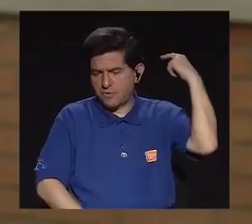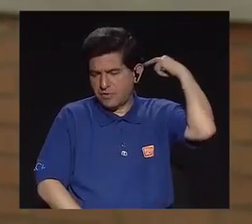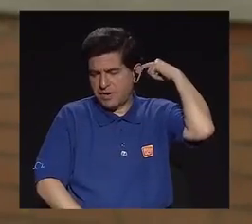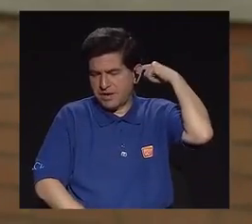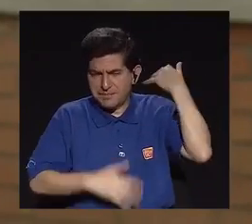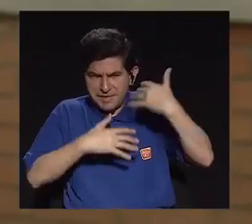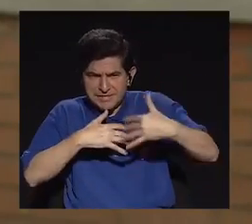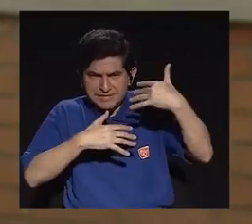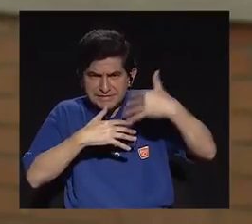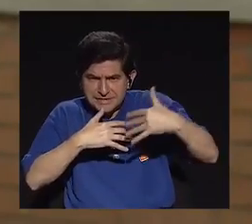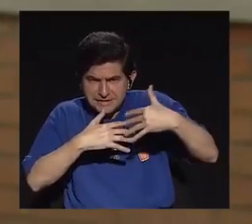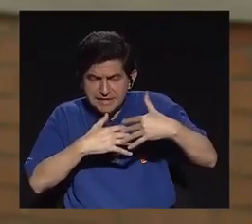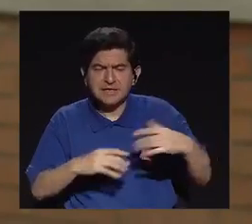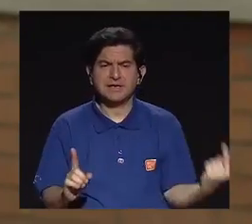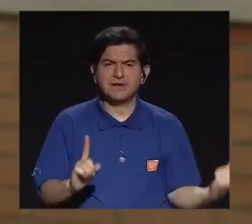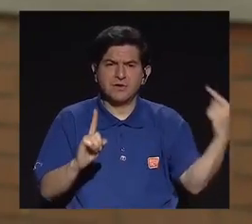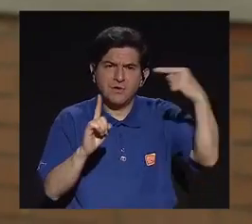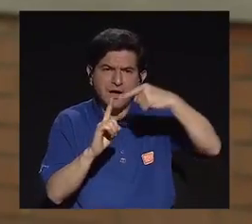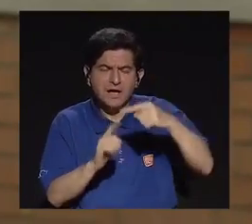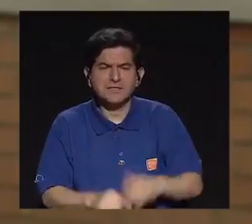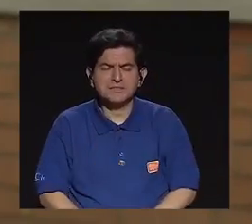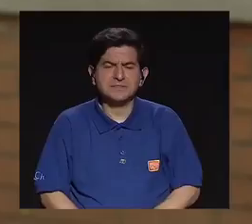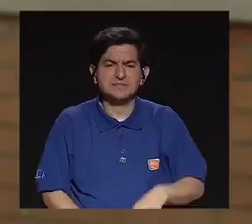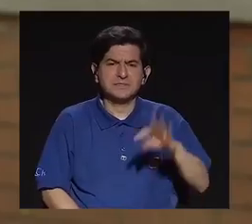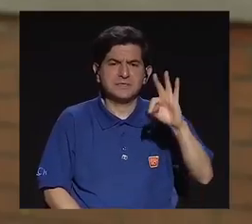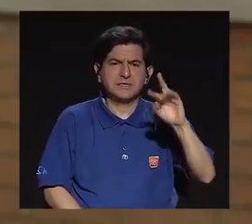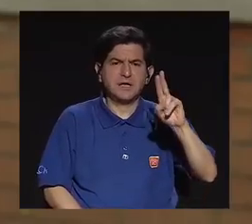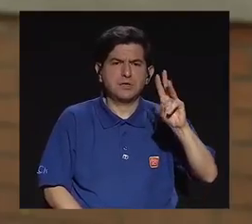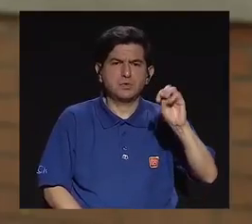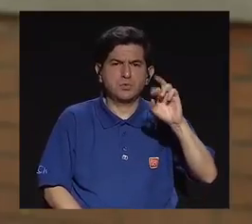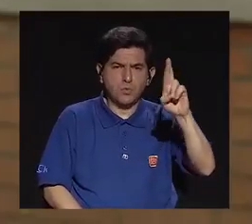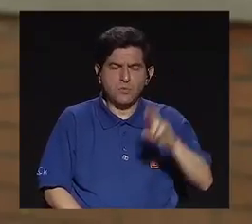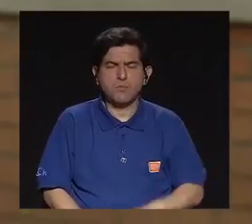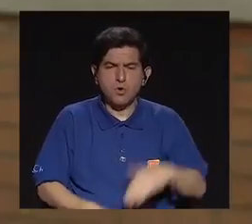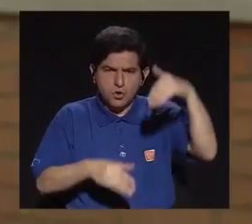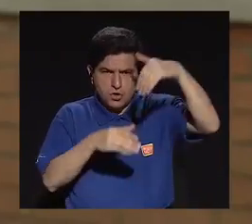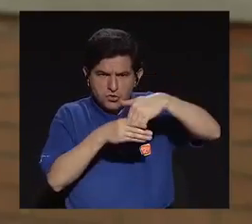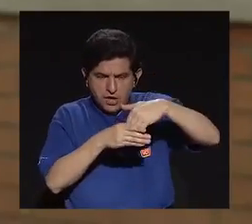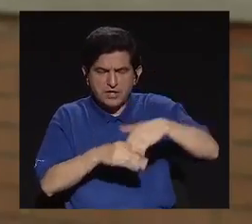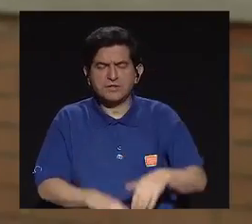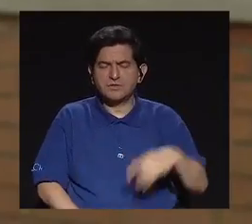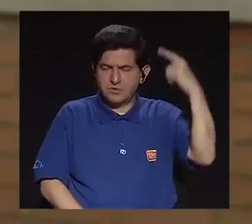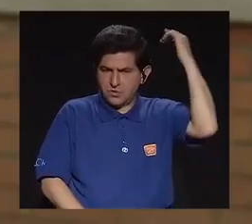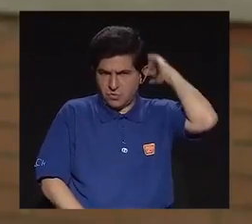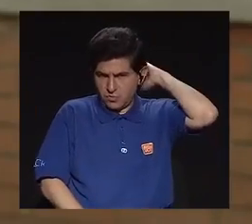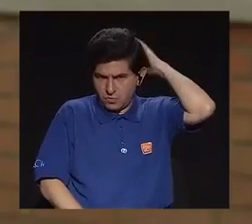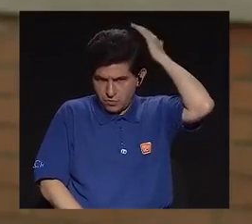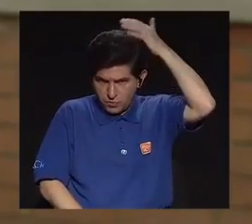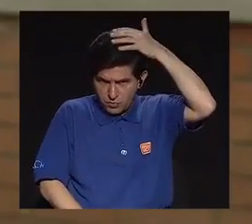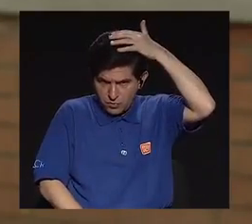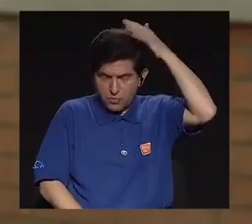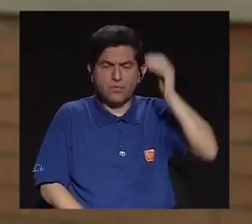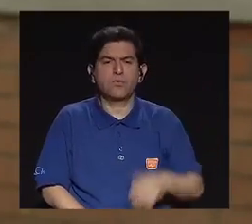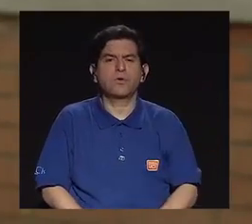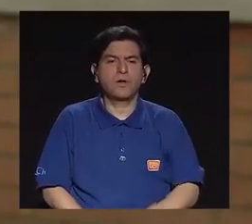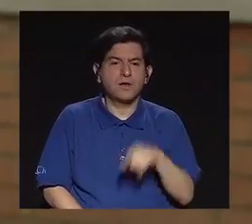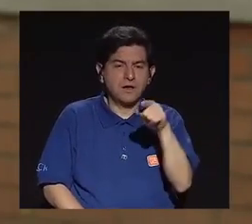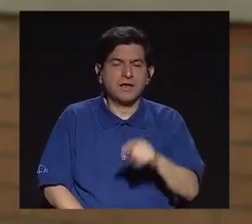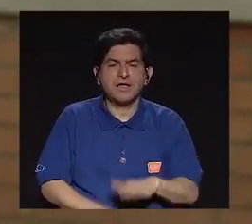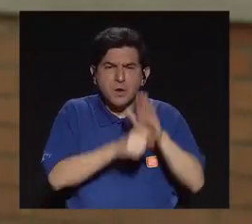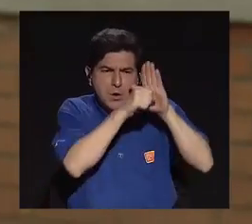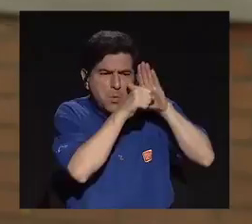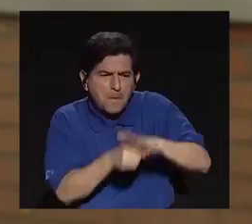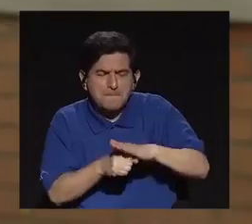infarto del cerebelo hasta algún tumor, ya sea dentro del cráneo o en la fosa posterior donde está el cerebelo y el tallo cerebral, que